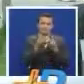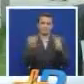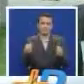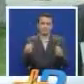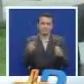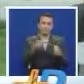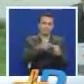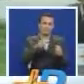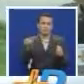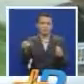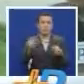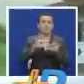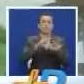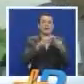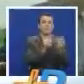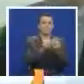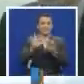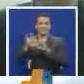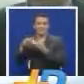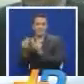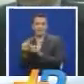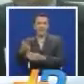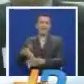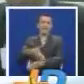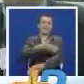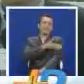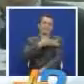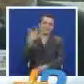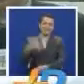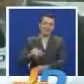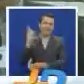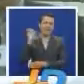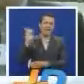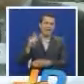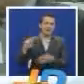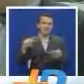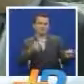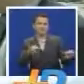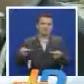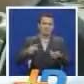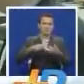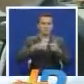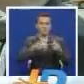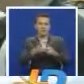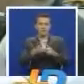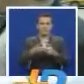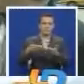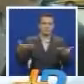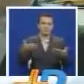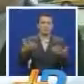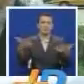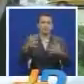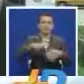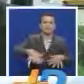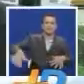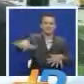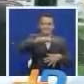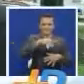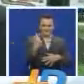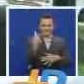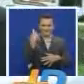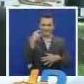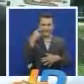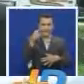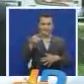entre dos familias que se viene presentando desde hace varios años atrás, especialmente en toda esta zona conocida como